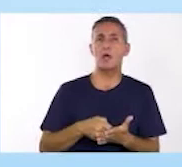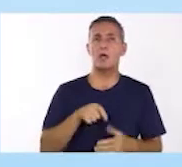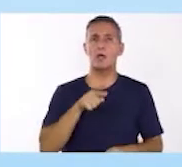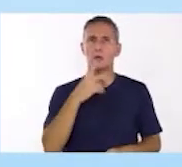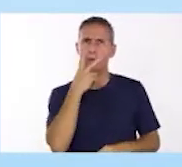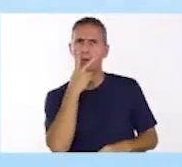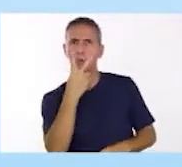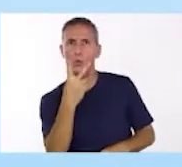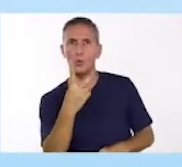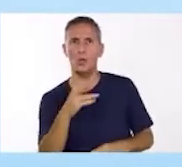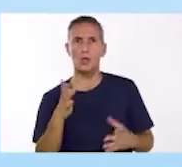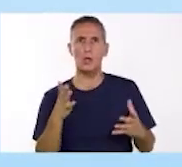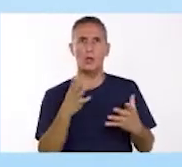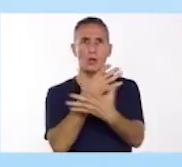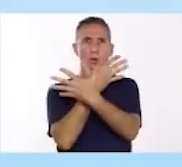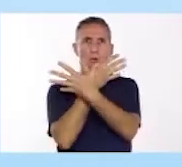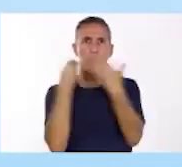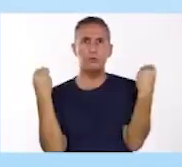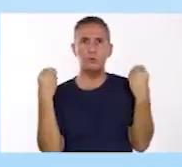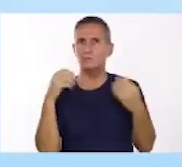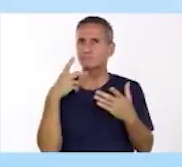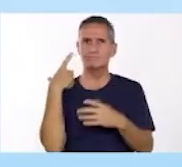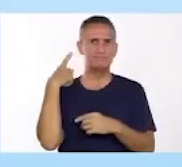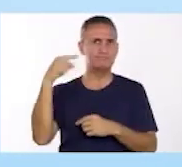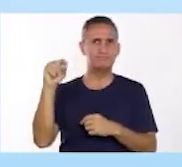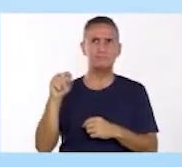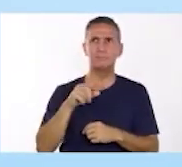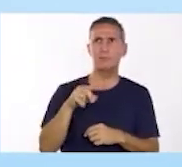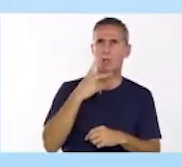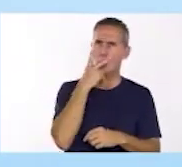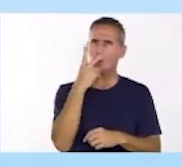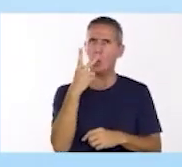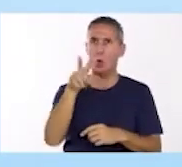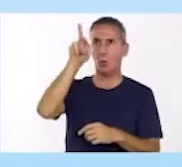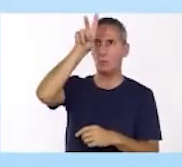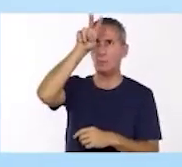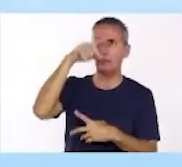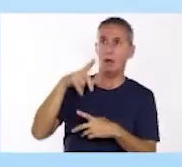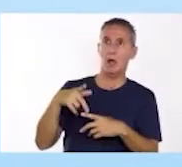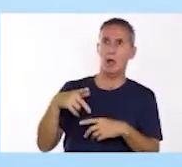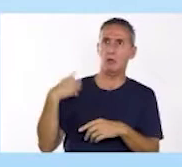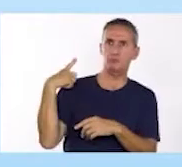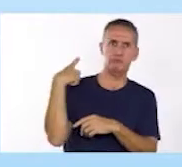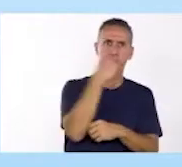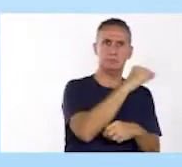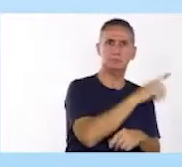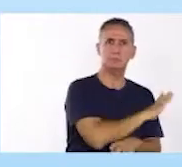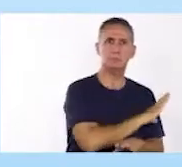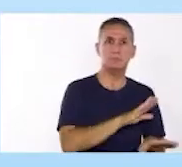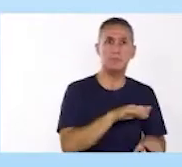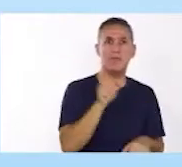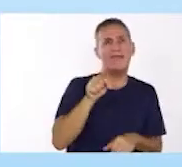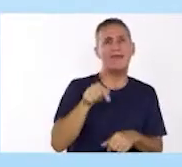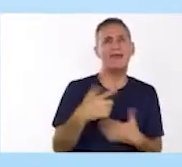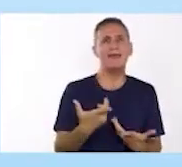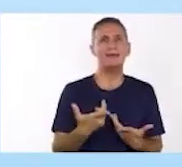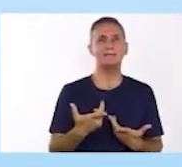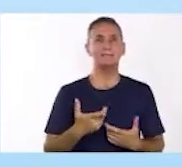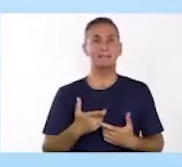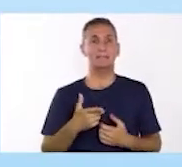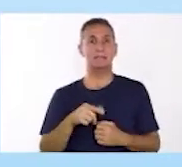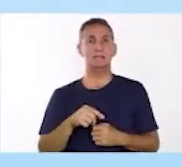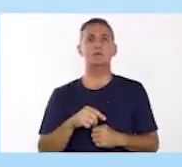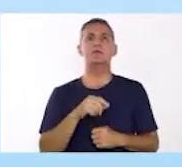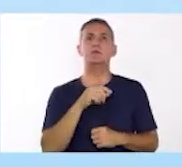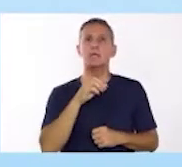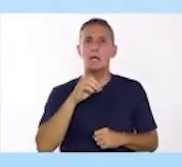desaparece. Porque lo encuentra, bueno, ya transformado en un bicho. Y aquí se da entonces